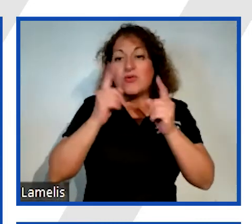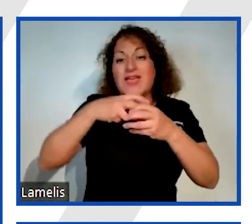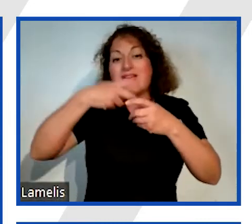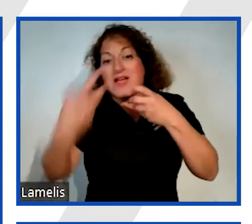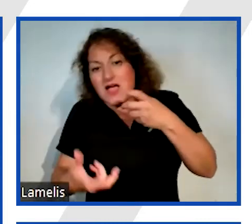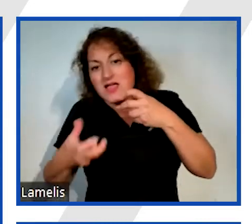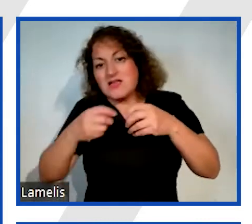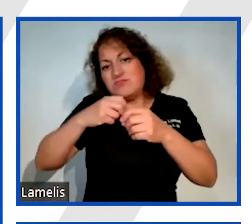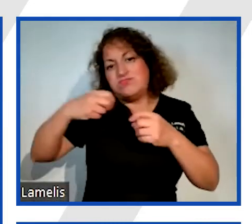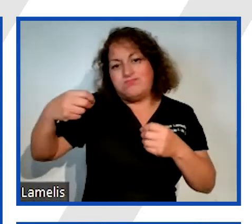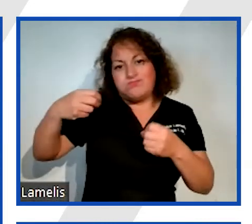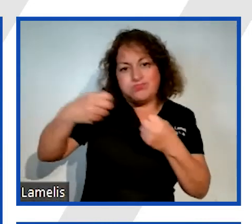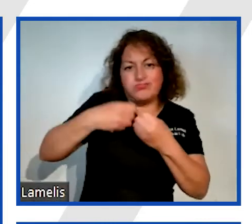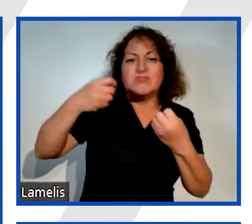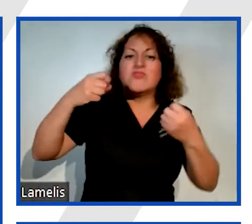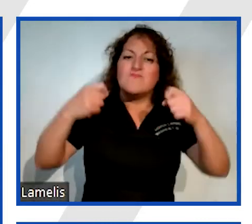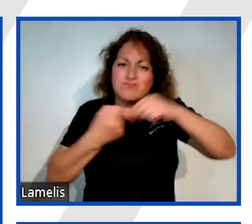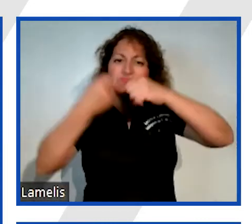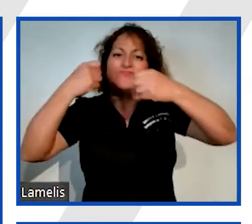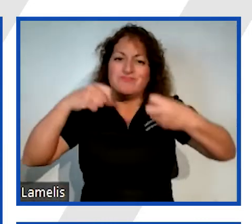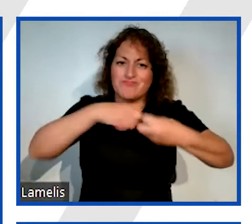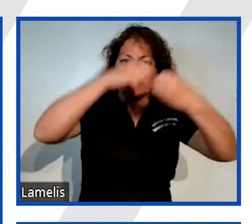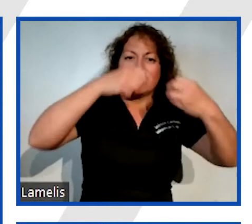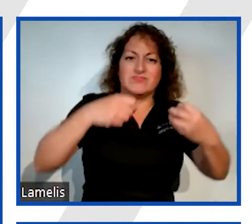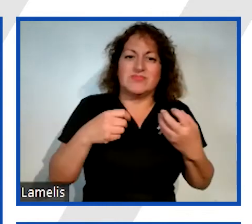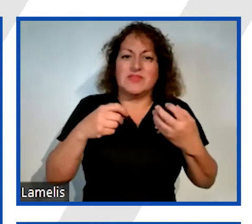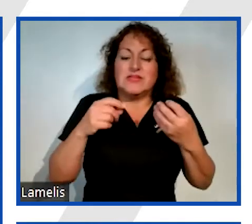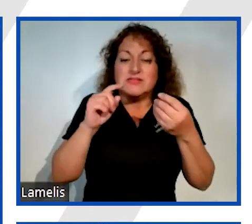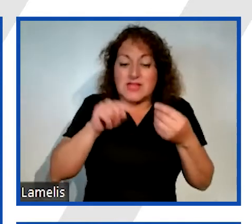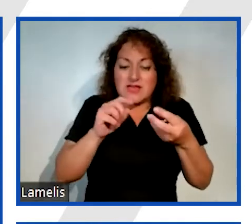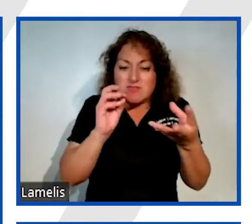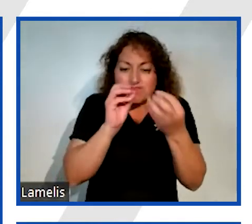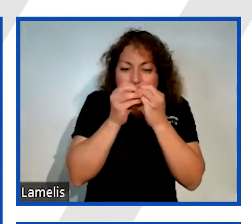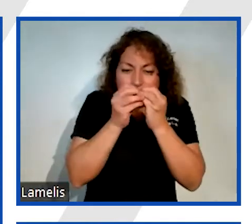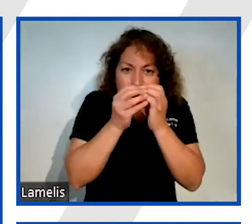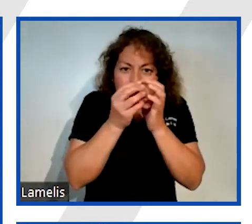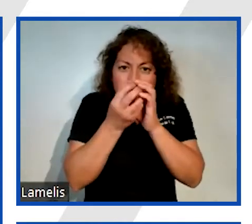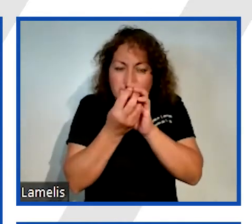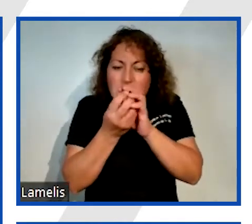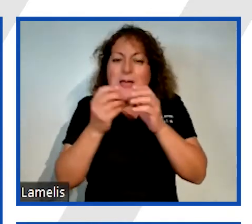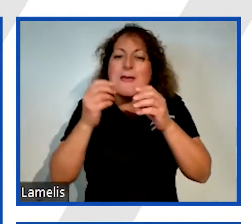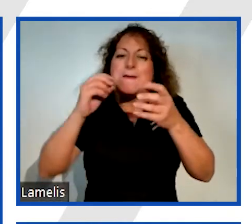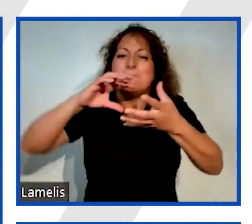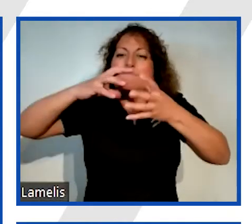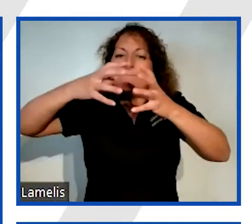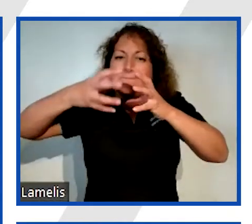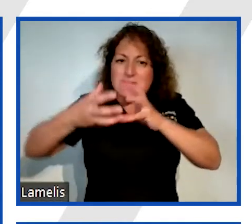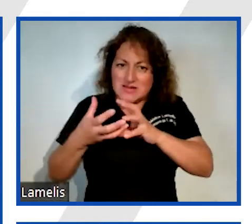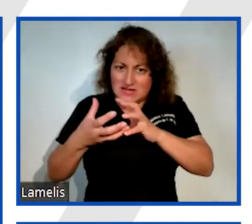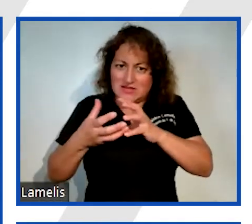y van formando lo que se llama protoplaneta o sea proto de verdad como original planeta del